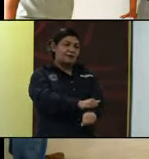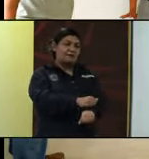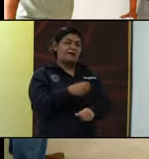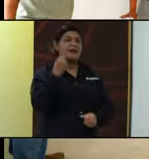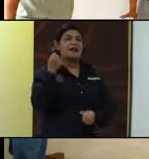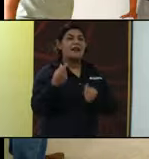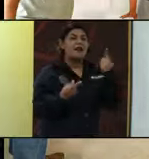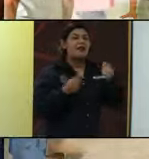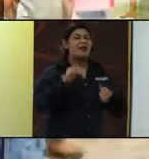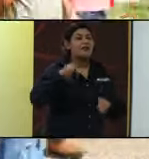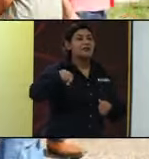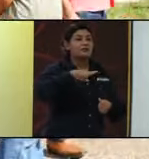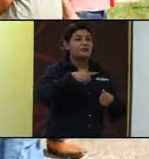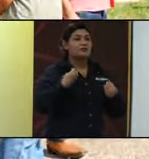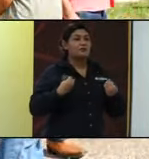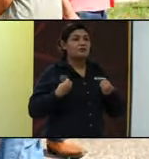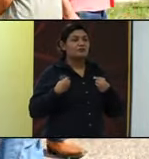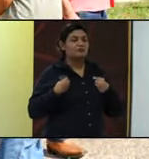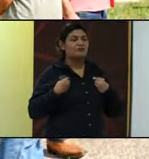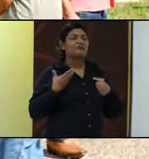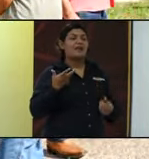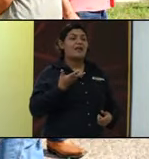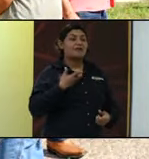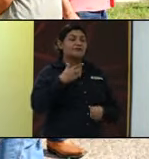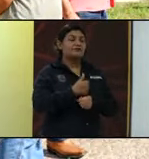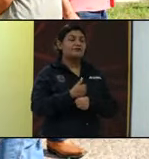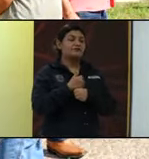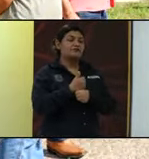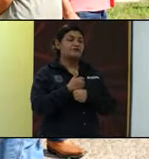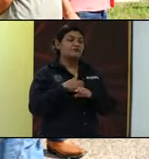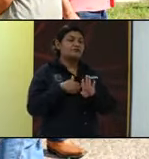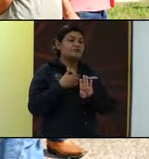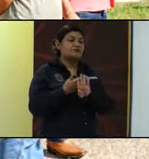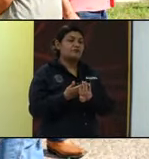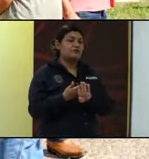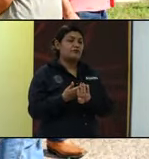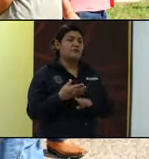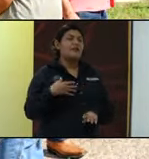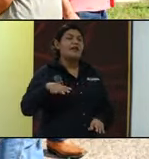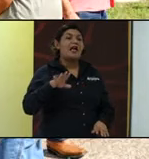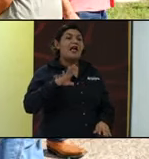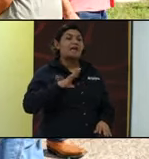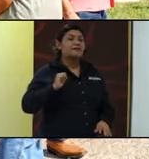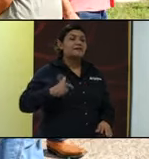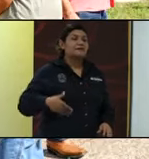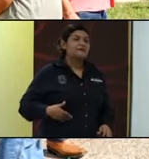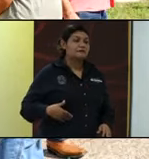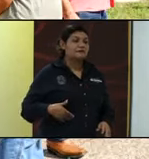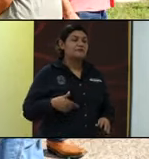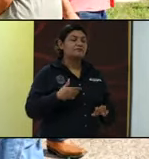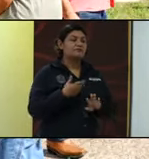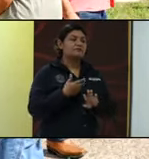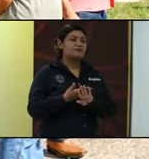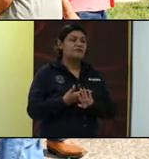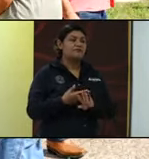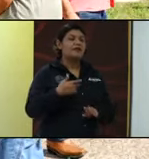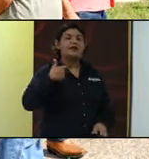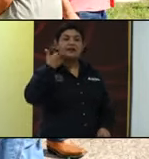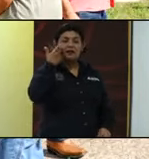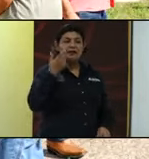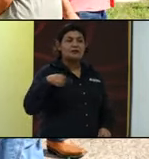algún momento de su vida han sufrido violencia, algún tipo de violencia. Y quiero